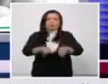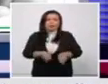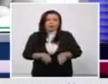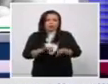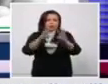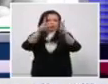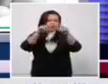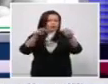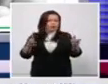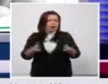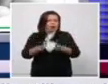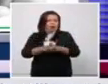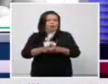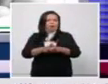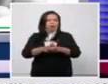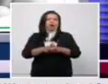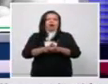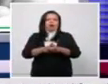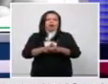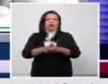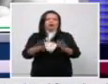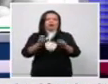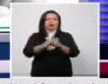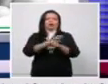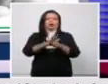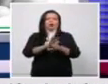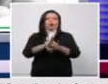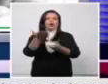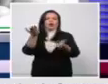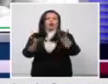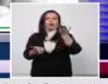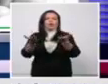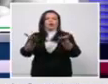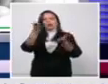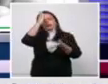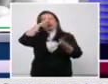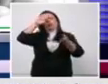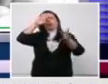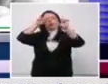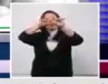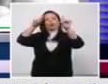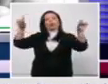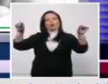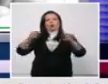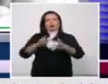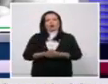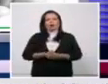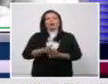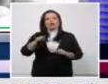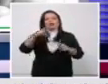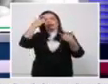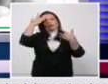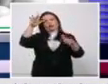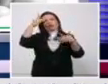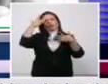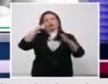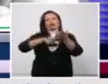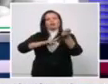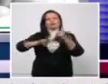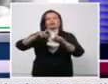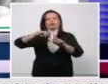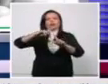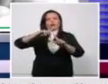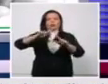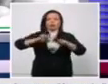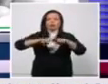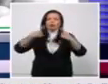incidencia por la enfermedad en todo el país. Un reconocimiento también a Las Tunas por este trabajo desplegado. Allí